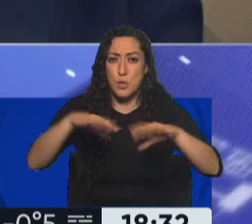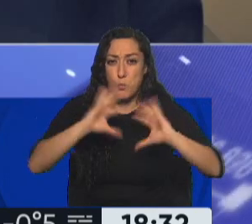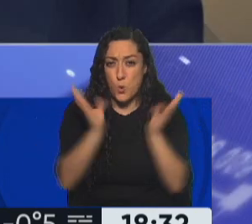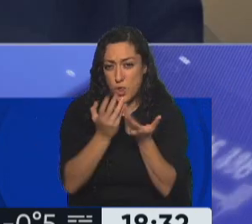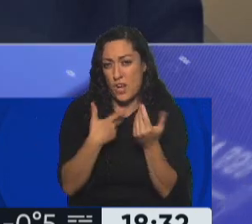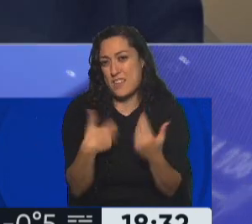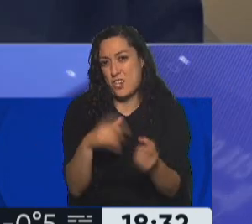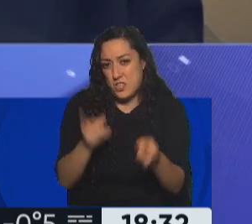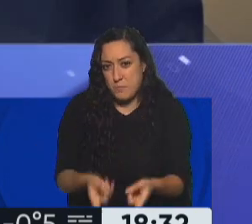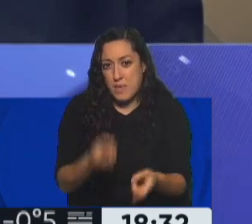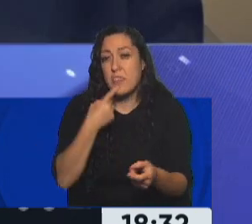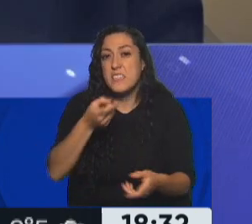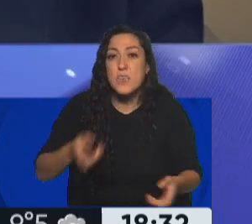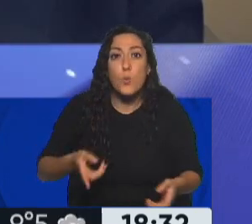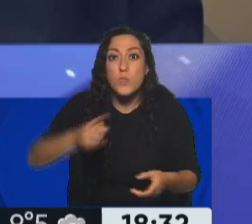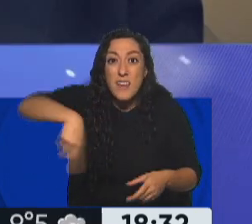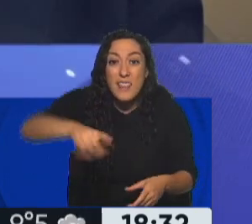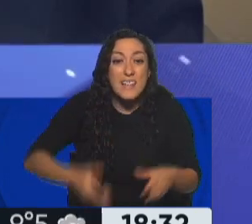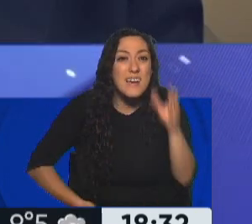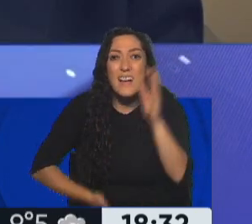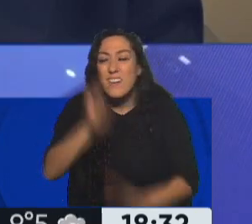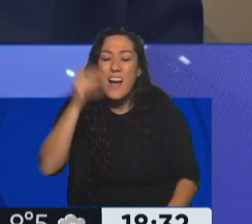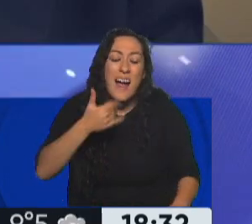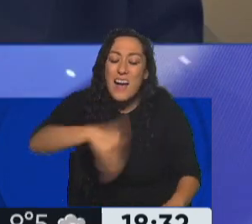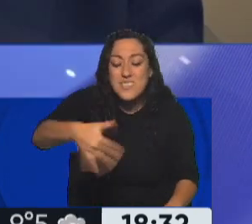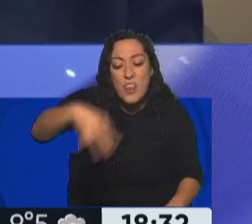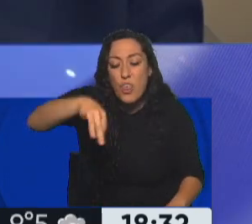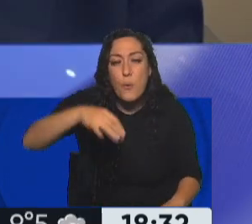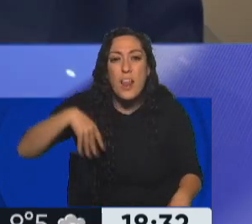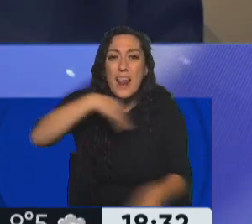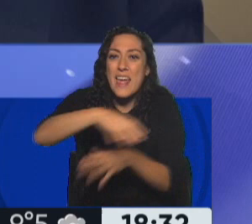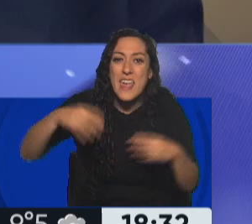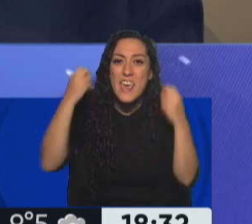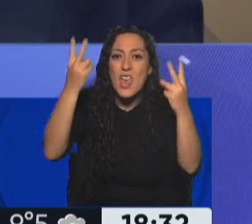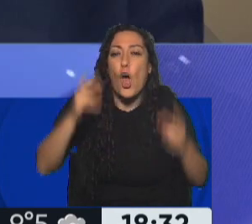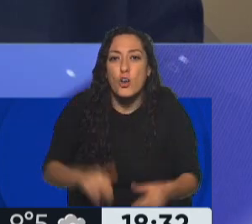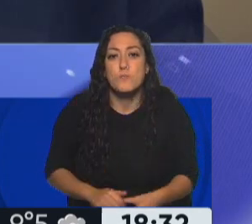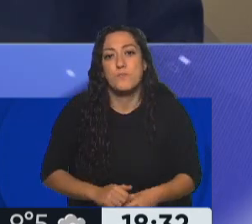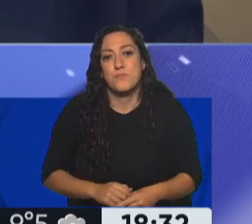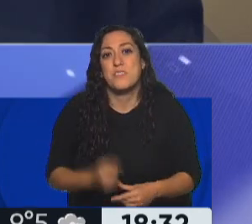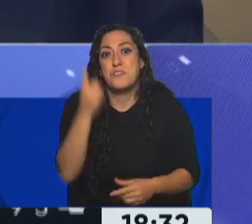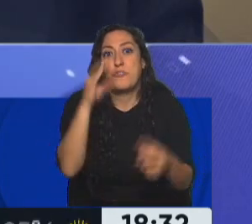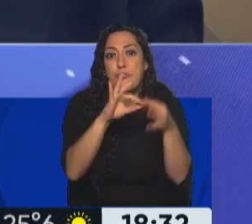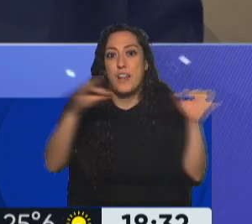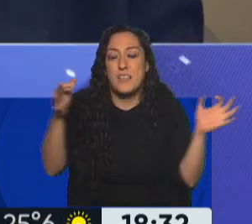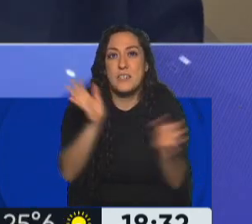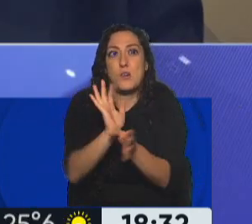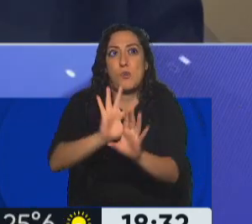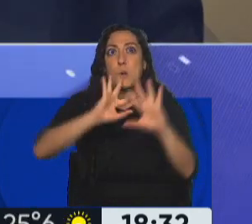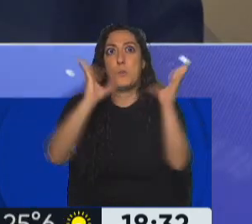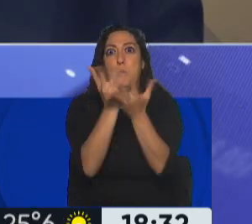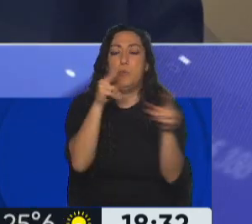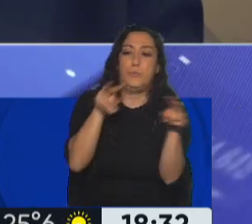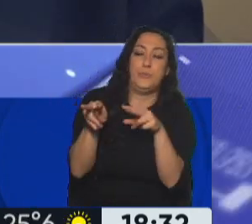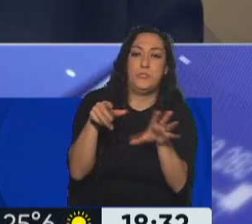también, claro, y le dice, salgan a la calle y hagan lío. Me parece que esa fue la primera frase que empezó a decirle al mundo, bueno,